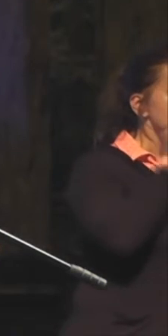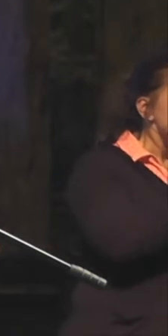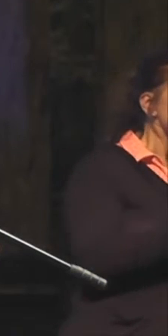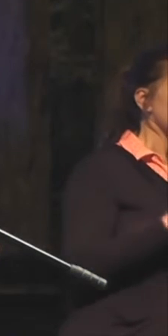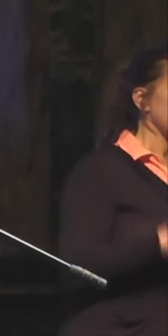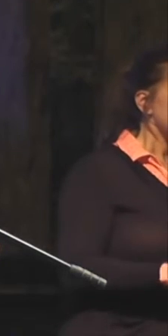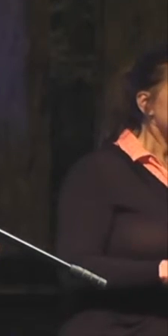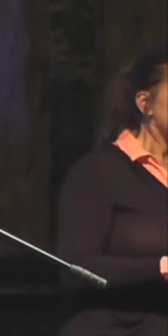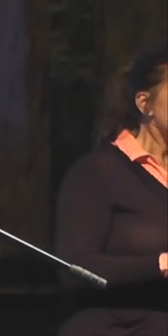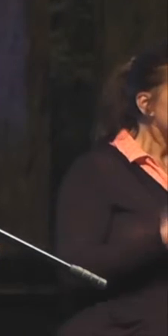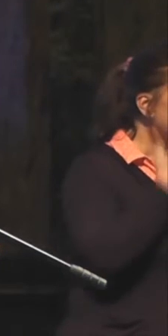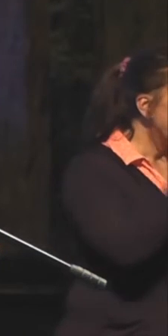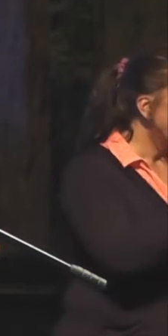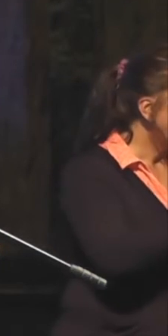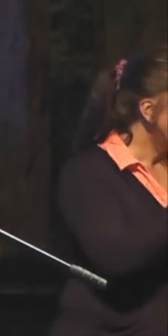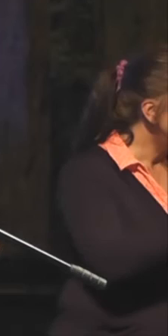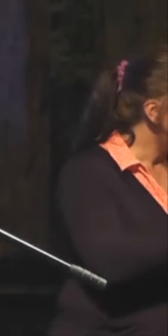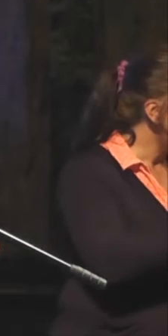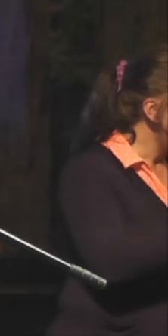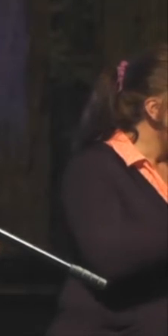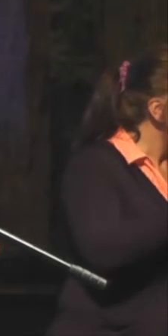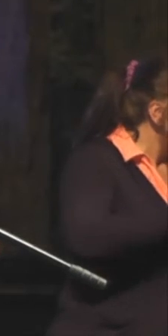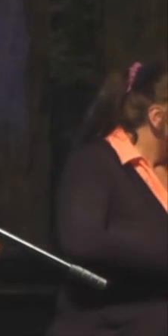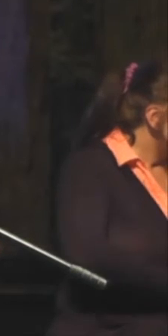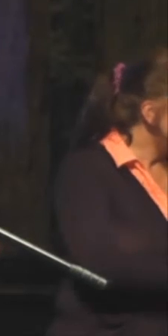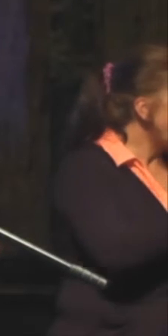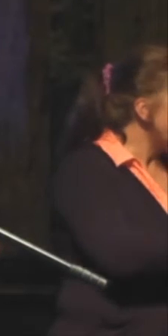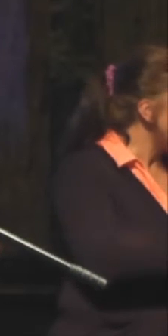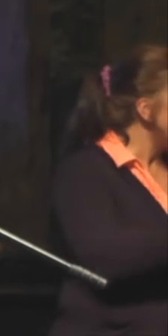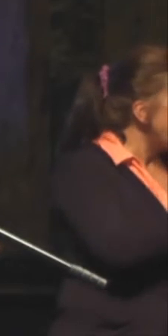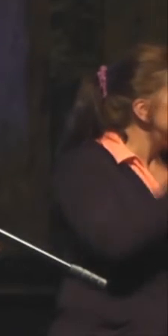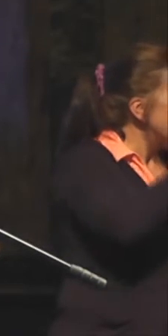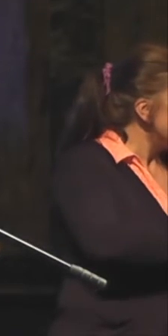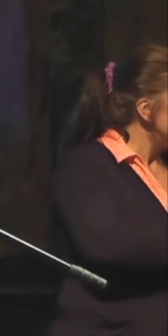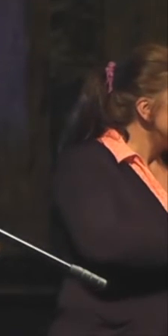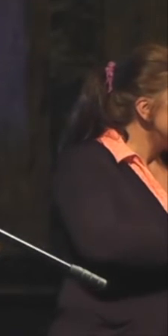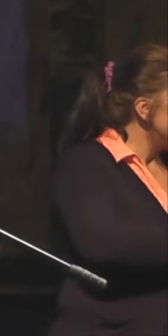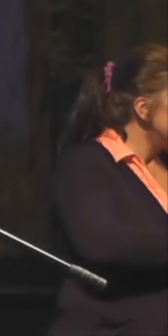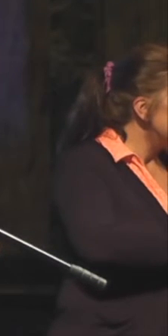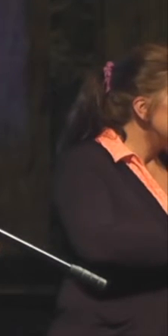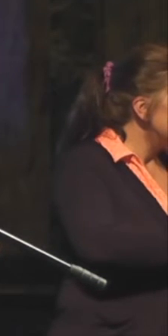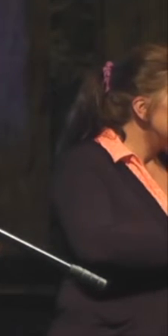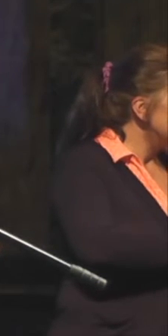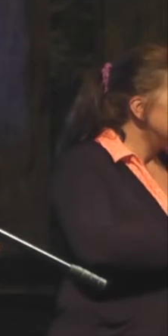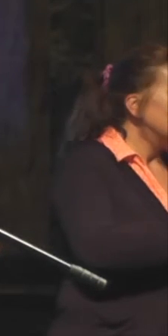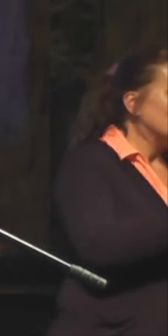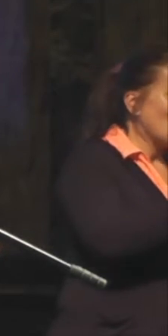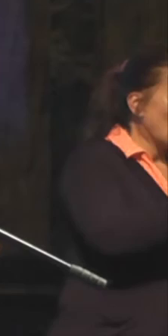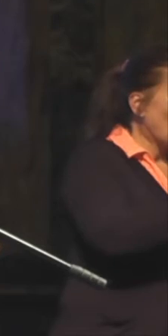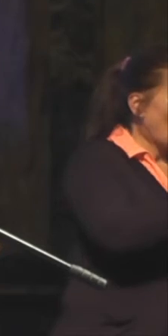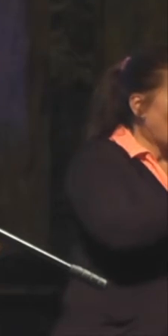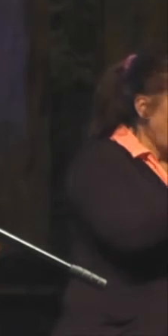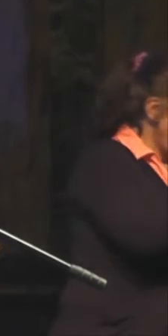en chiquilines que nacieron después de que wilson murió y jorge creo que